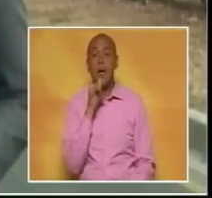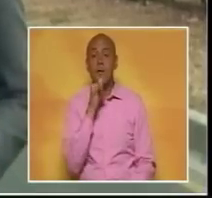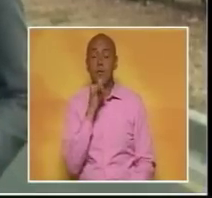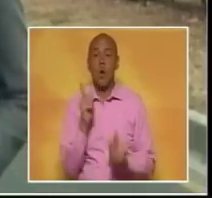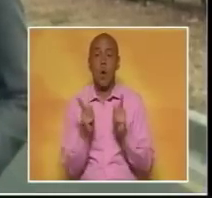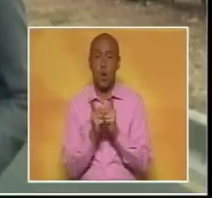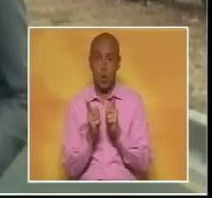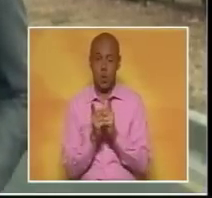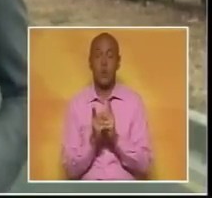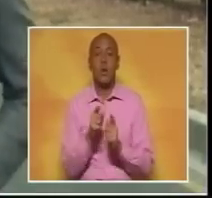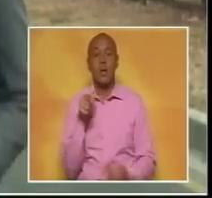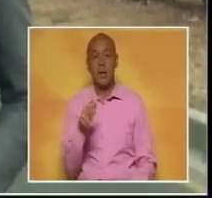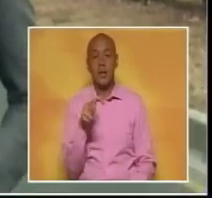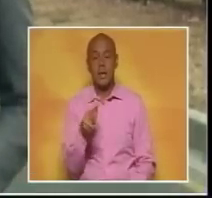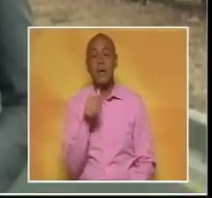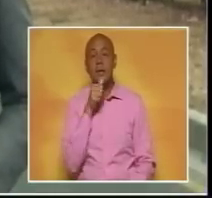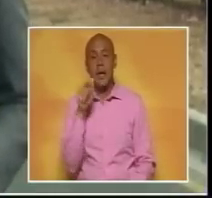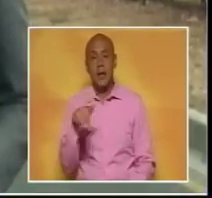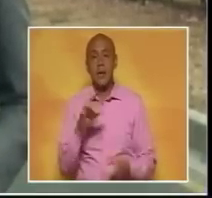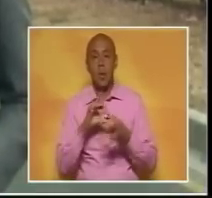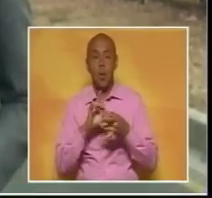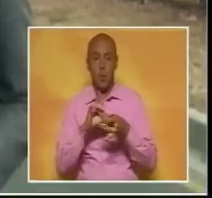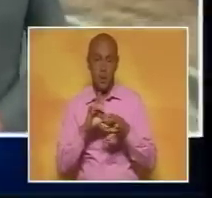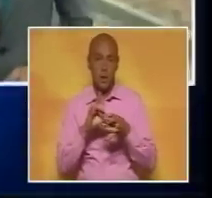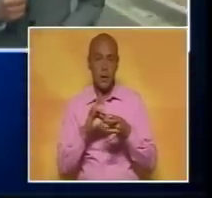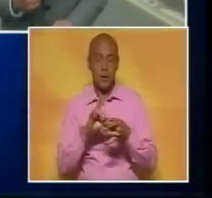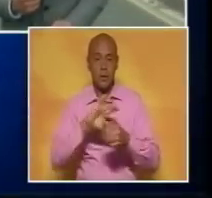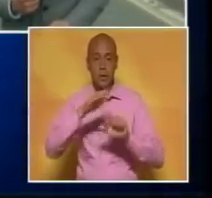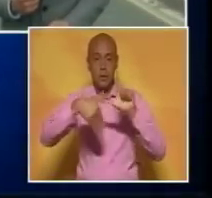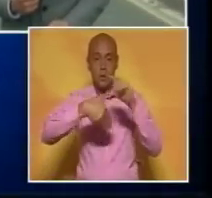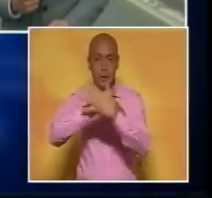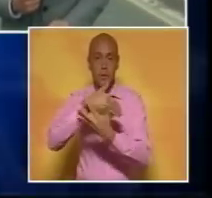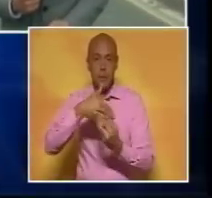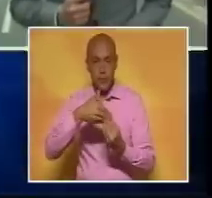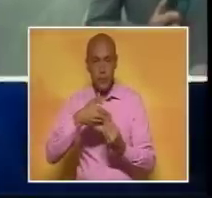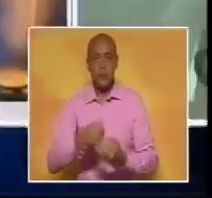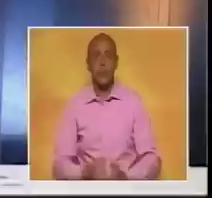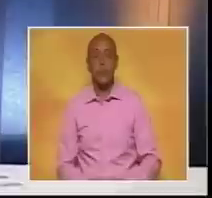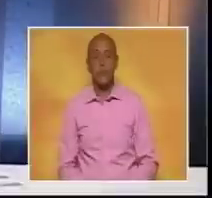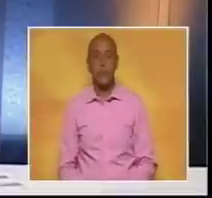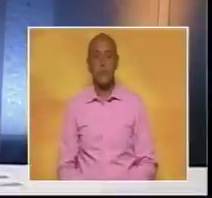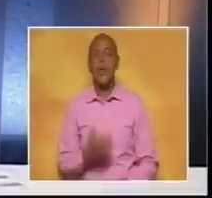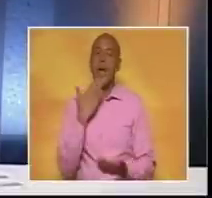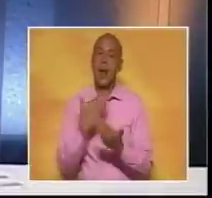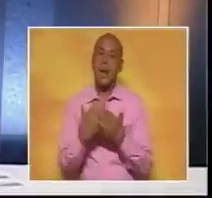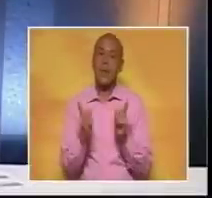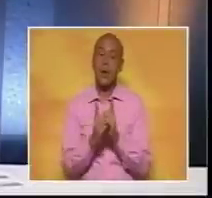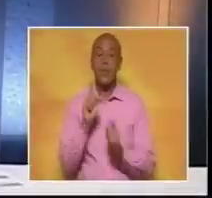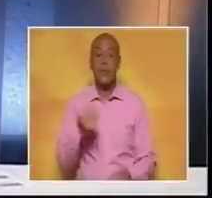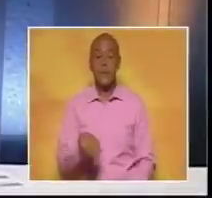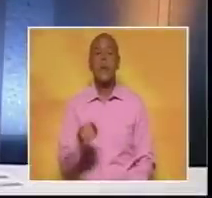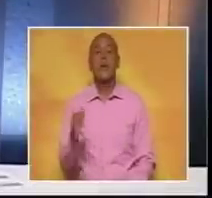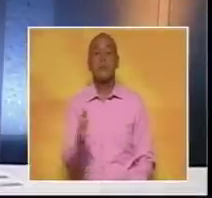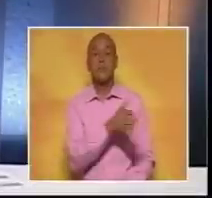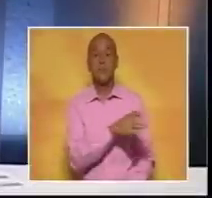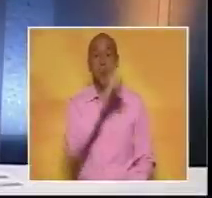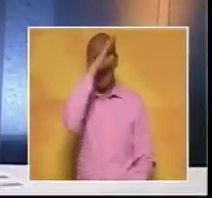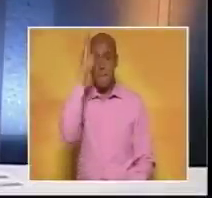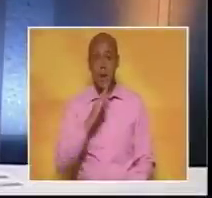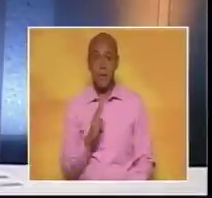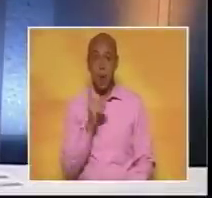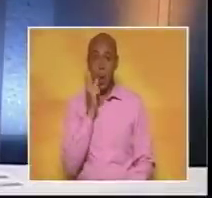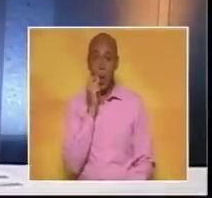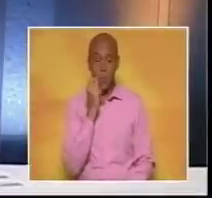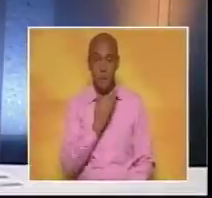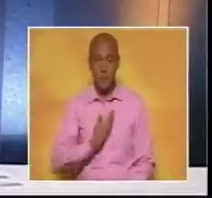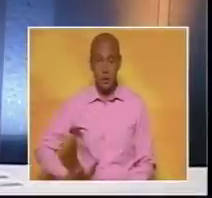César Velastegui para la Alianza Informativa Latinoamericana. Gracias, César. En Brasil, el presidente Jair